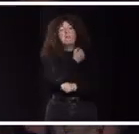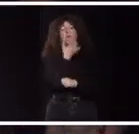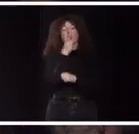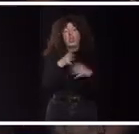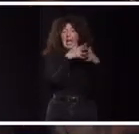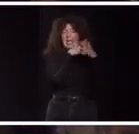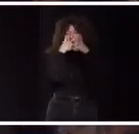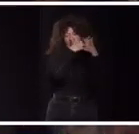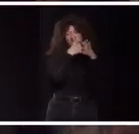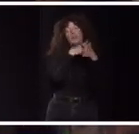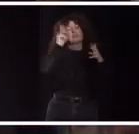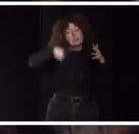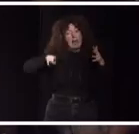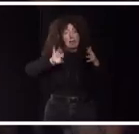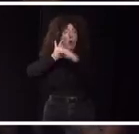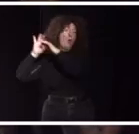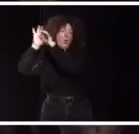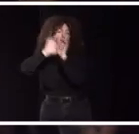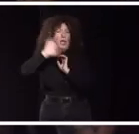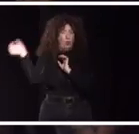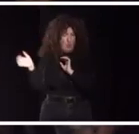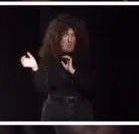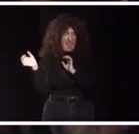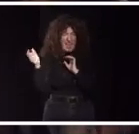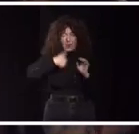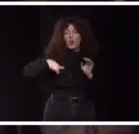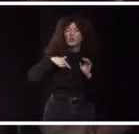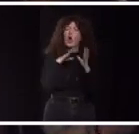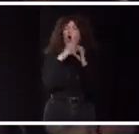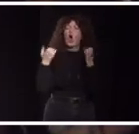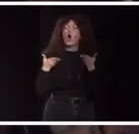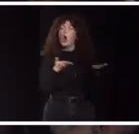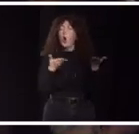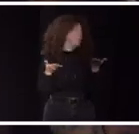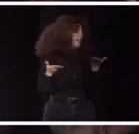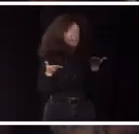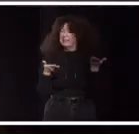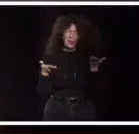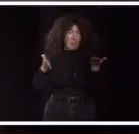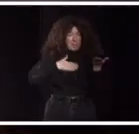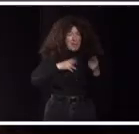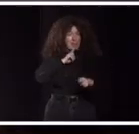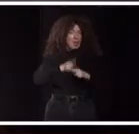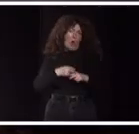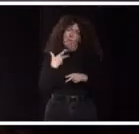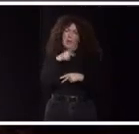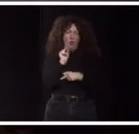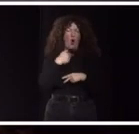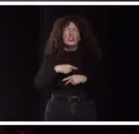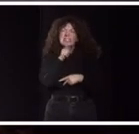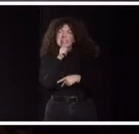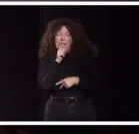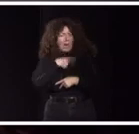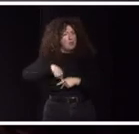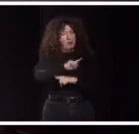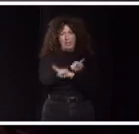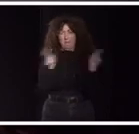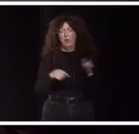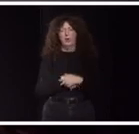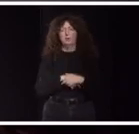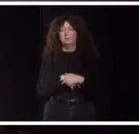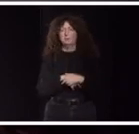y de la Unión Europea. Que no nos hagan cómplices, no en nuestro nombre y no con nuestro silencio.